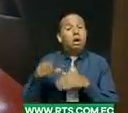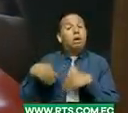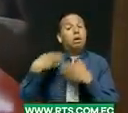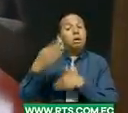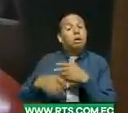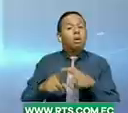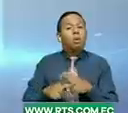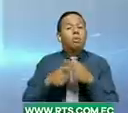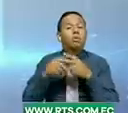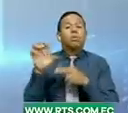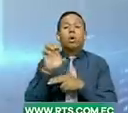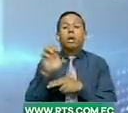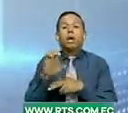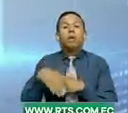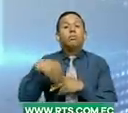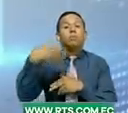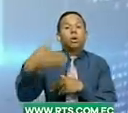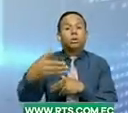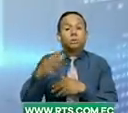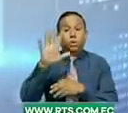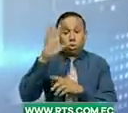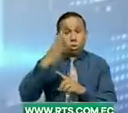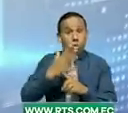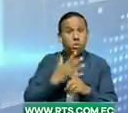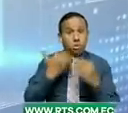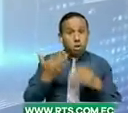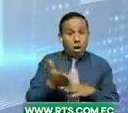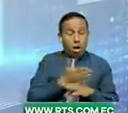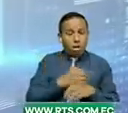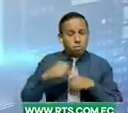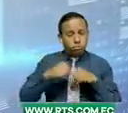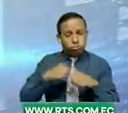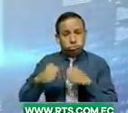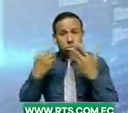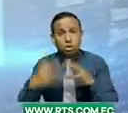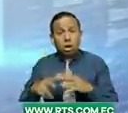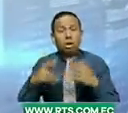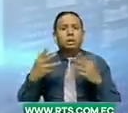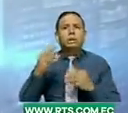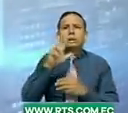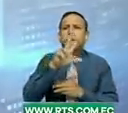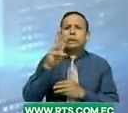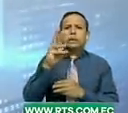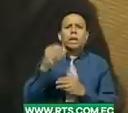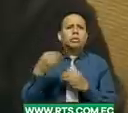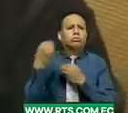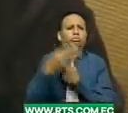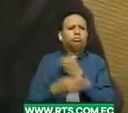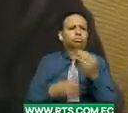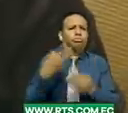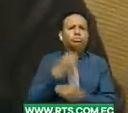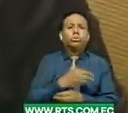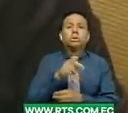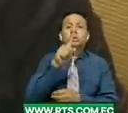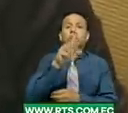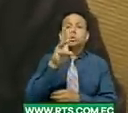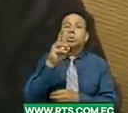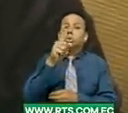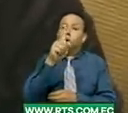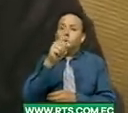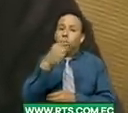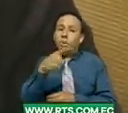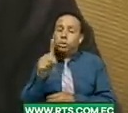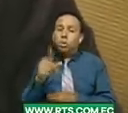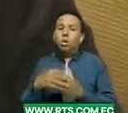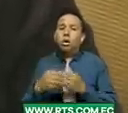En 5 meses han concedido 35 mil operaciones por 161 millones. 30% aproximadamente el